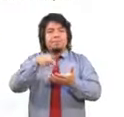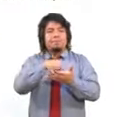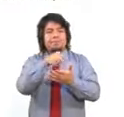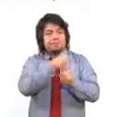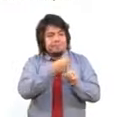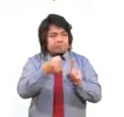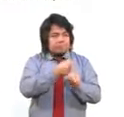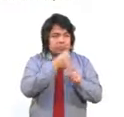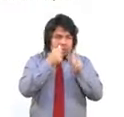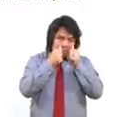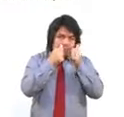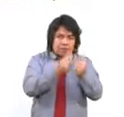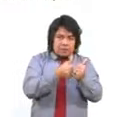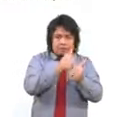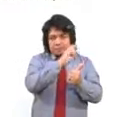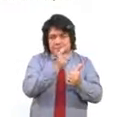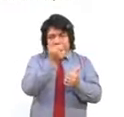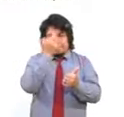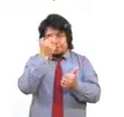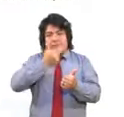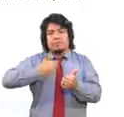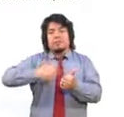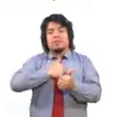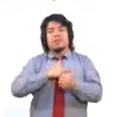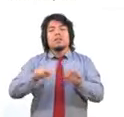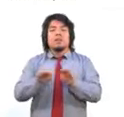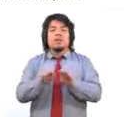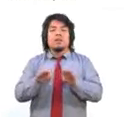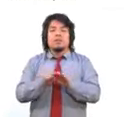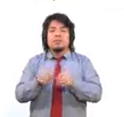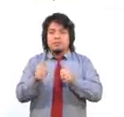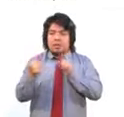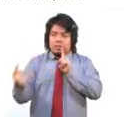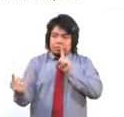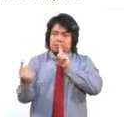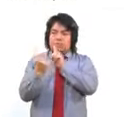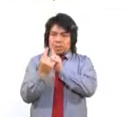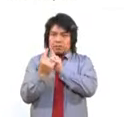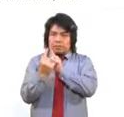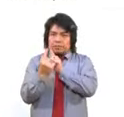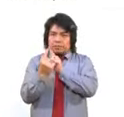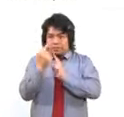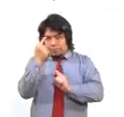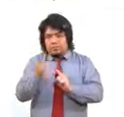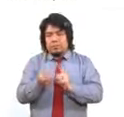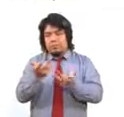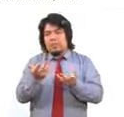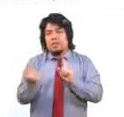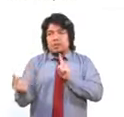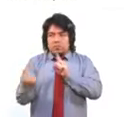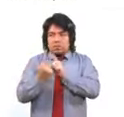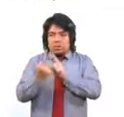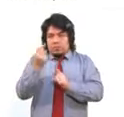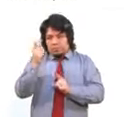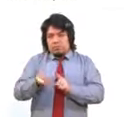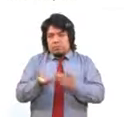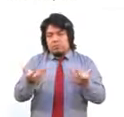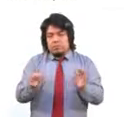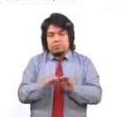recuerden que la nuestra es una atención de primer contacto y, por lo tanto,